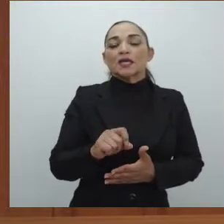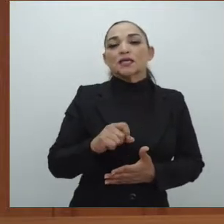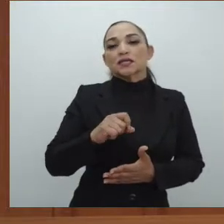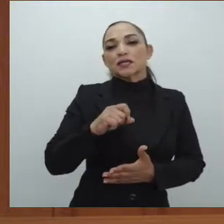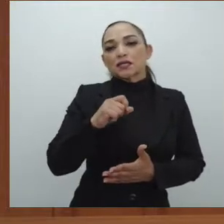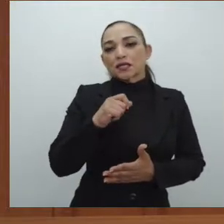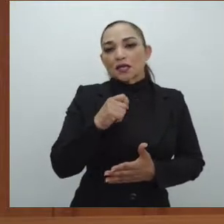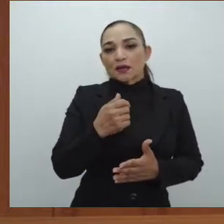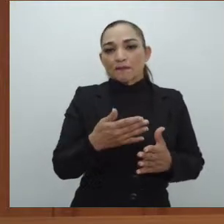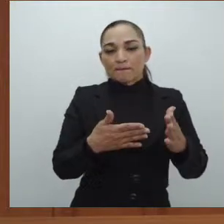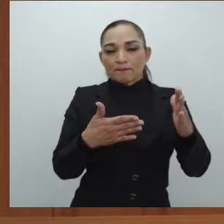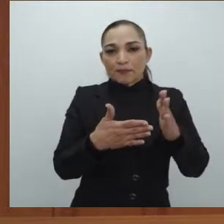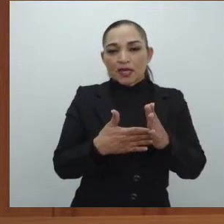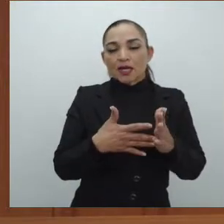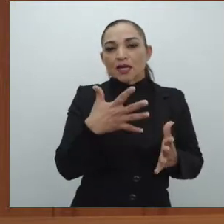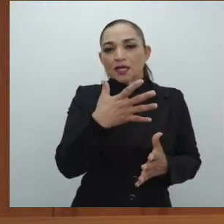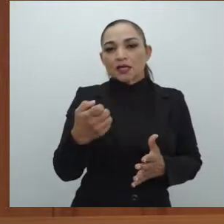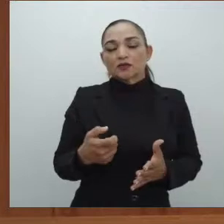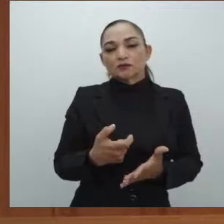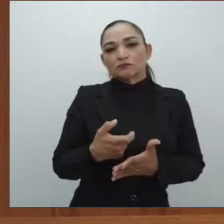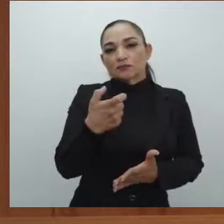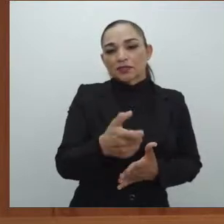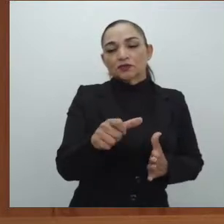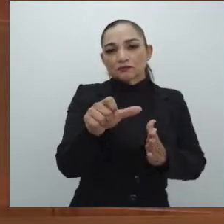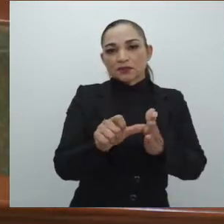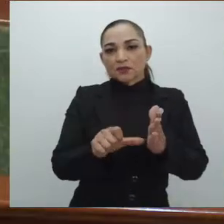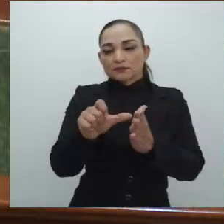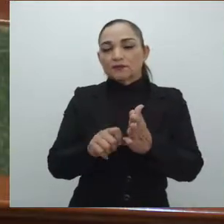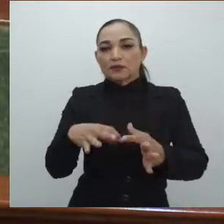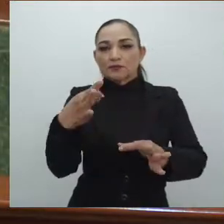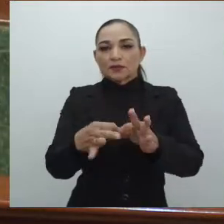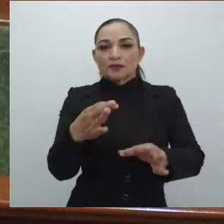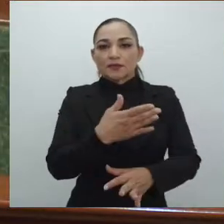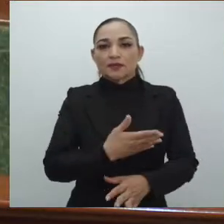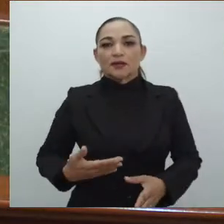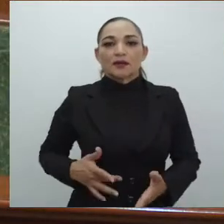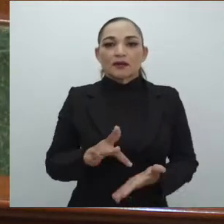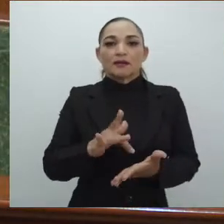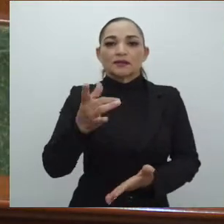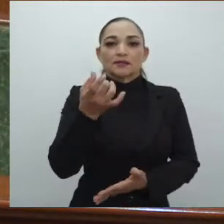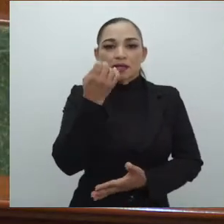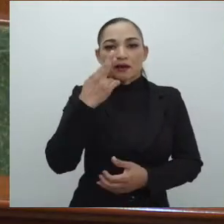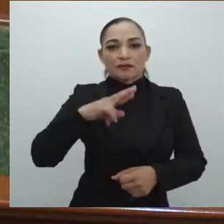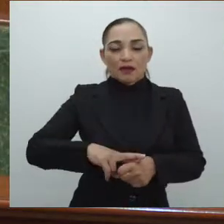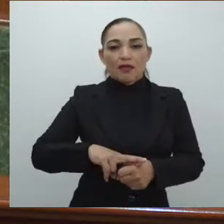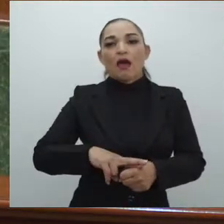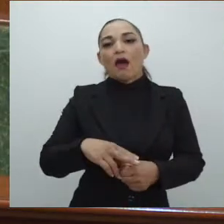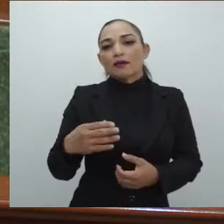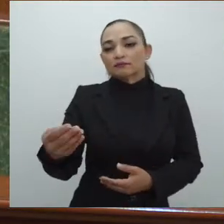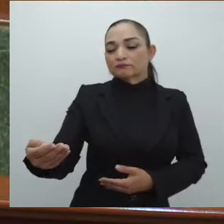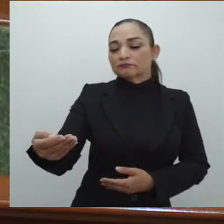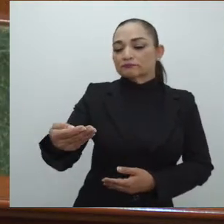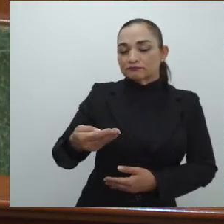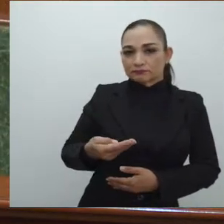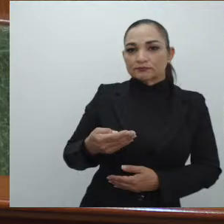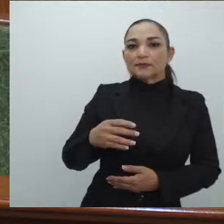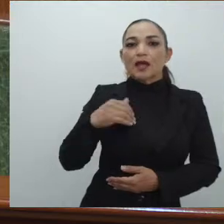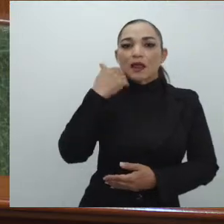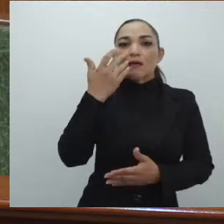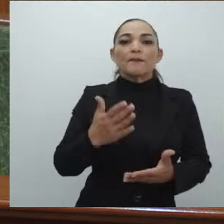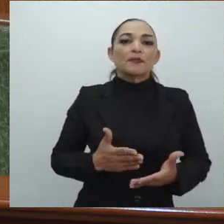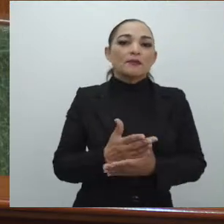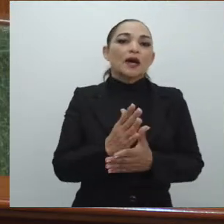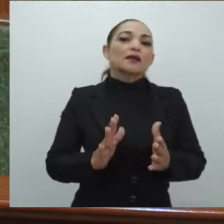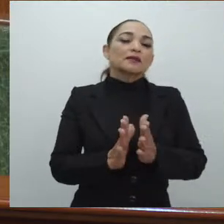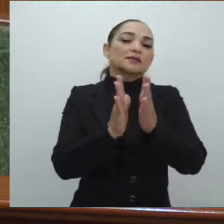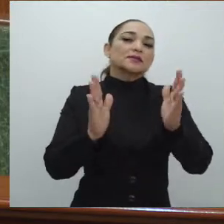20,561.28 pesos mensuales. ¿Es cuánto, diputado presidente? Gracias, diputada secretaria. Ha solicitado el uso de la voz el diputado Martín